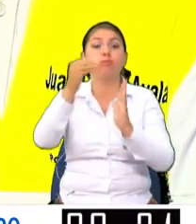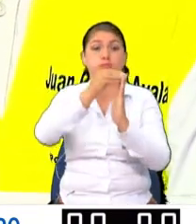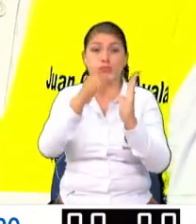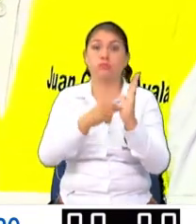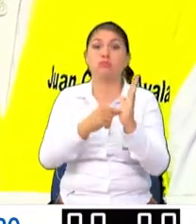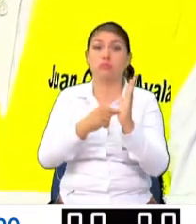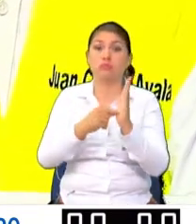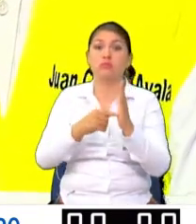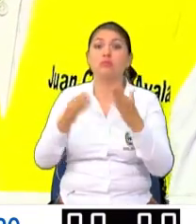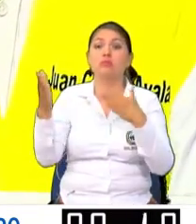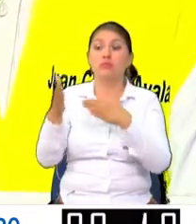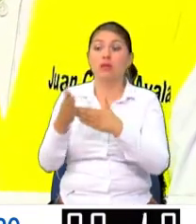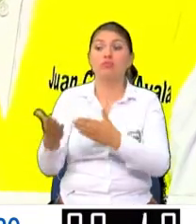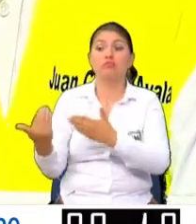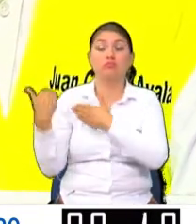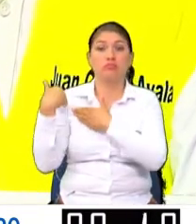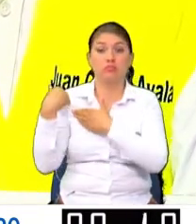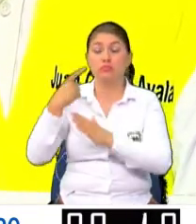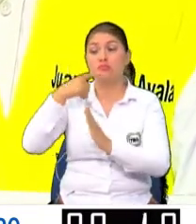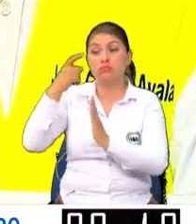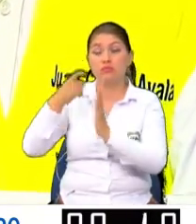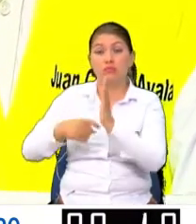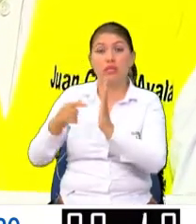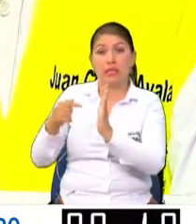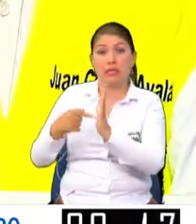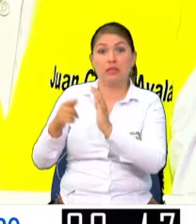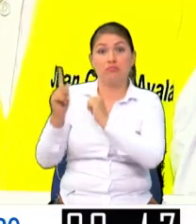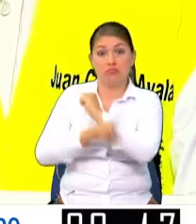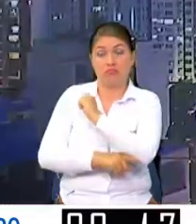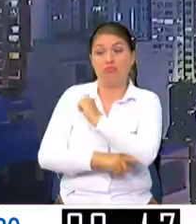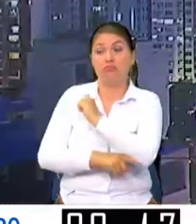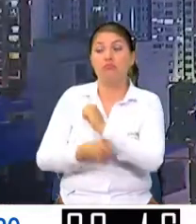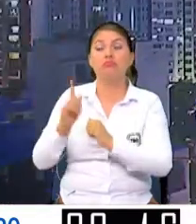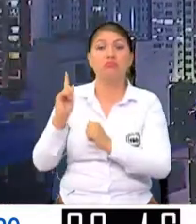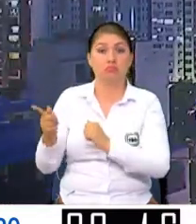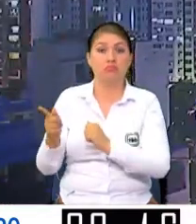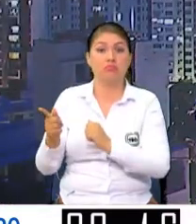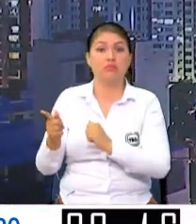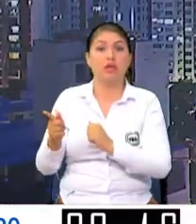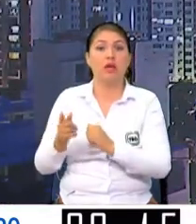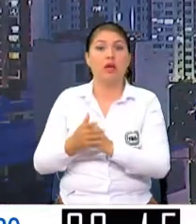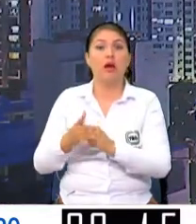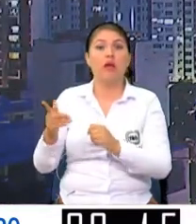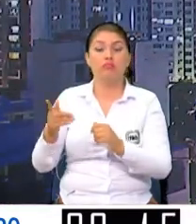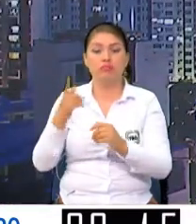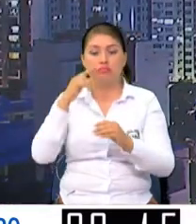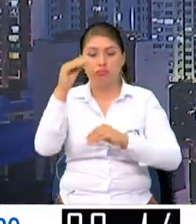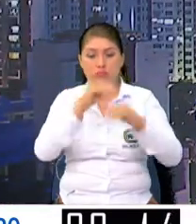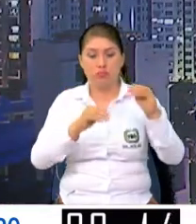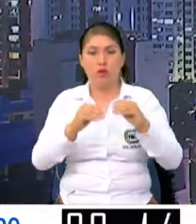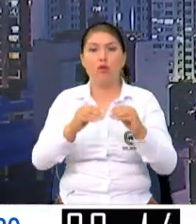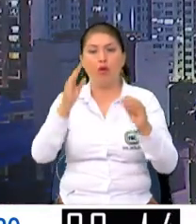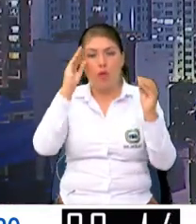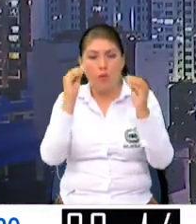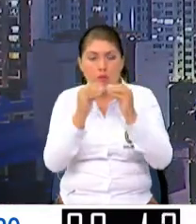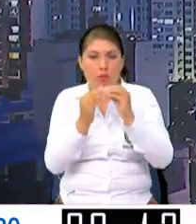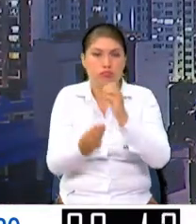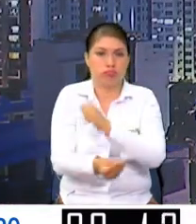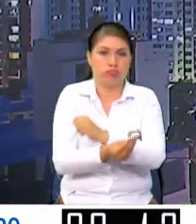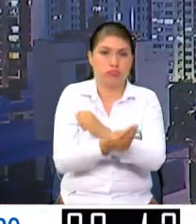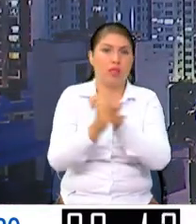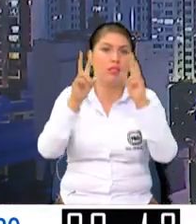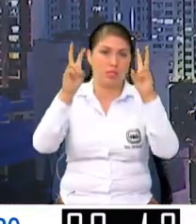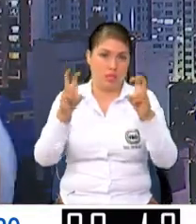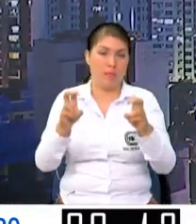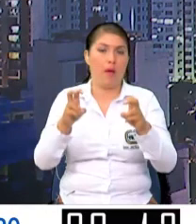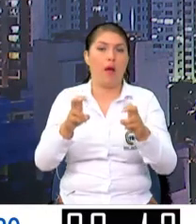de pliego de cargos y va a ser indudablemente destituido porque se configuró un concierto para delinquir en ese